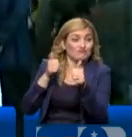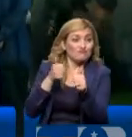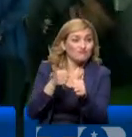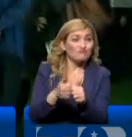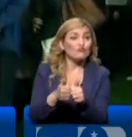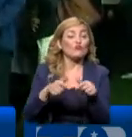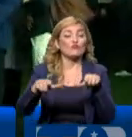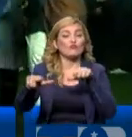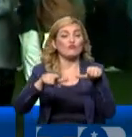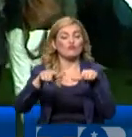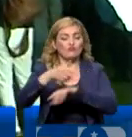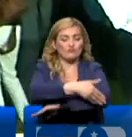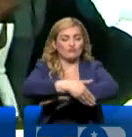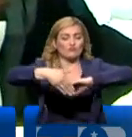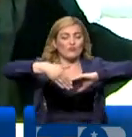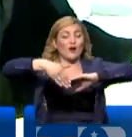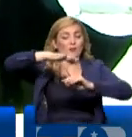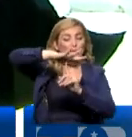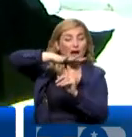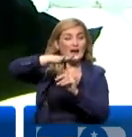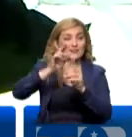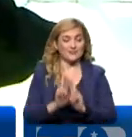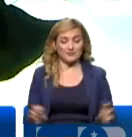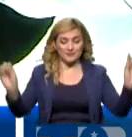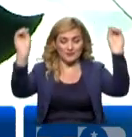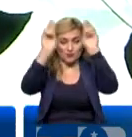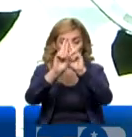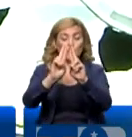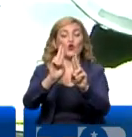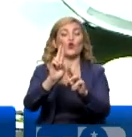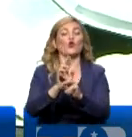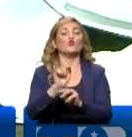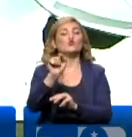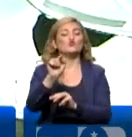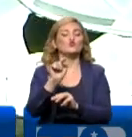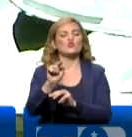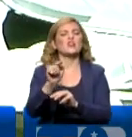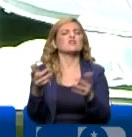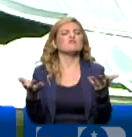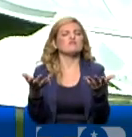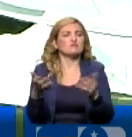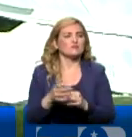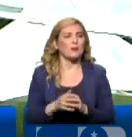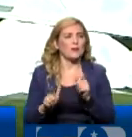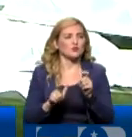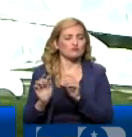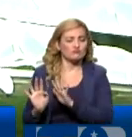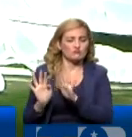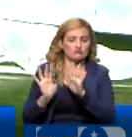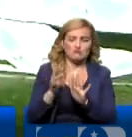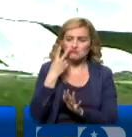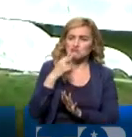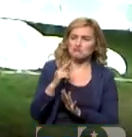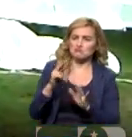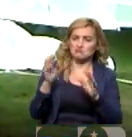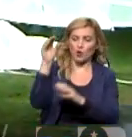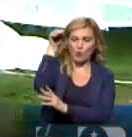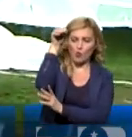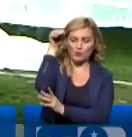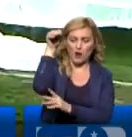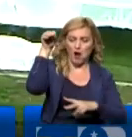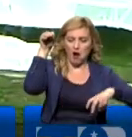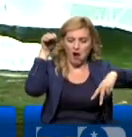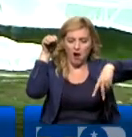precisamente en el bulevar de la Avenida Naciones Unidas y Avenida de los Chiris, están dando la vuelta a este